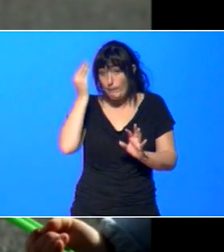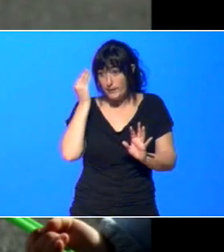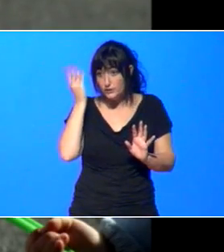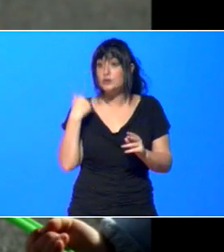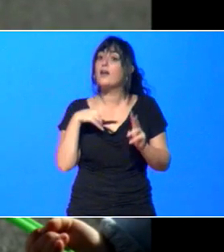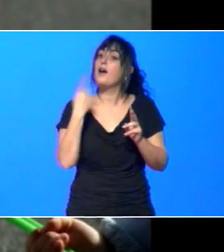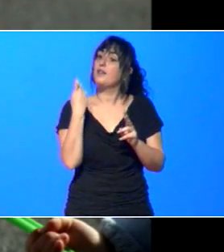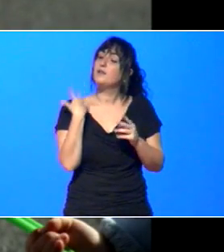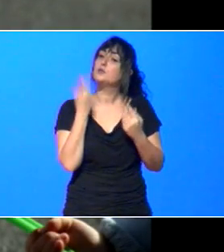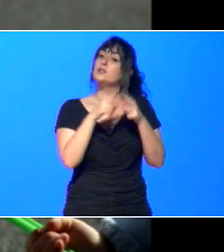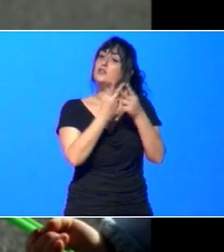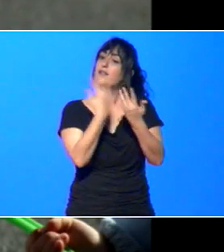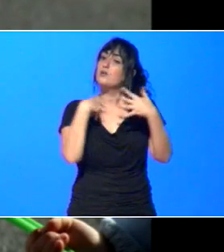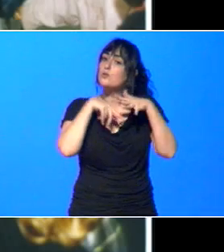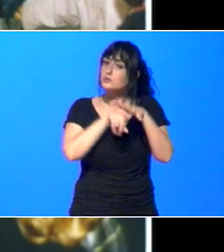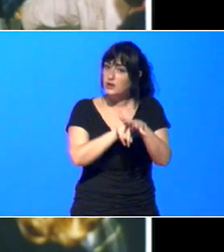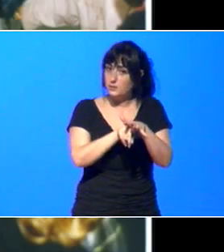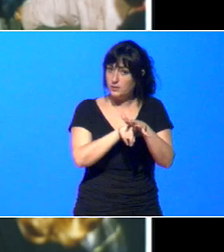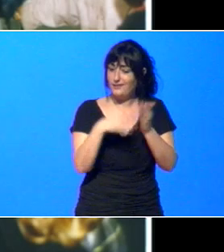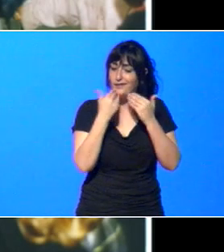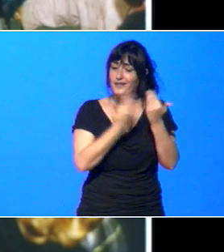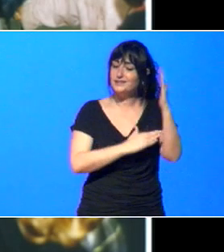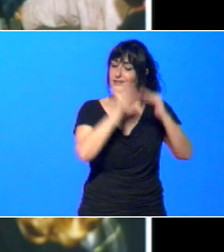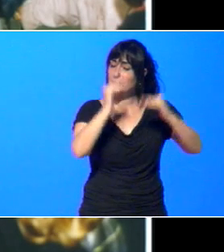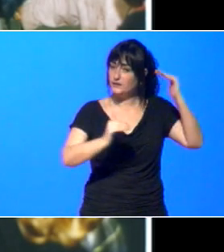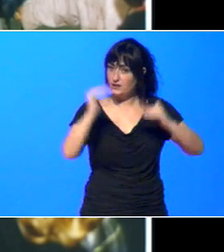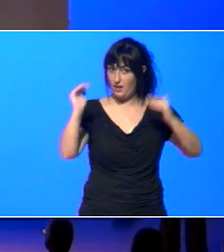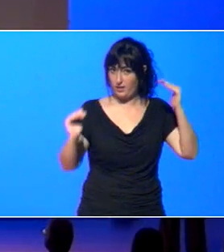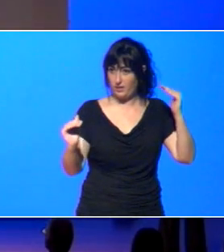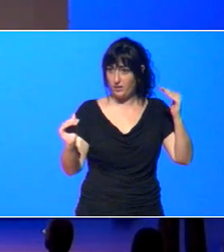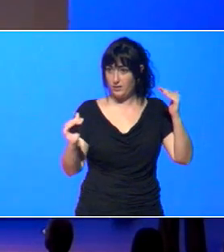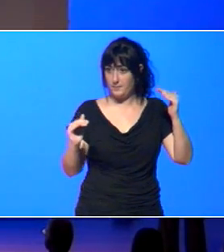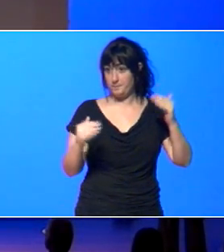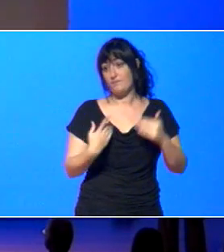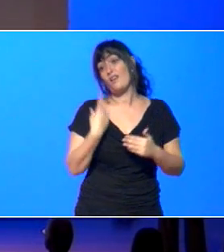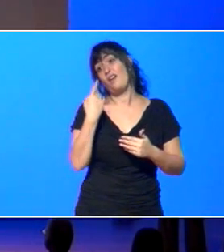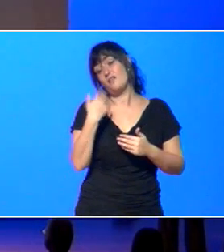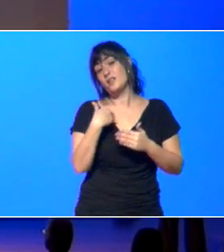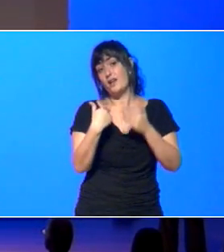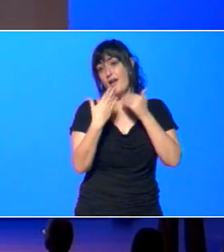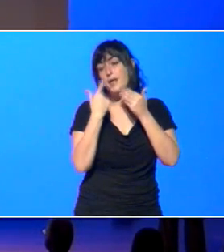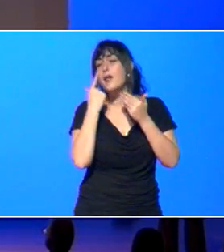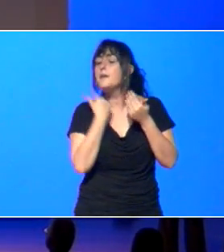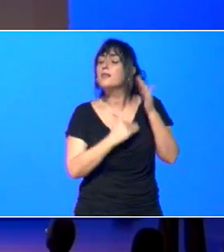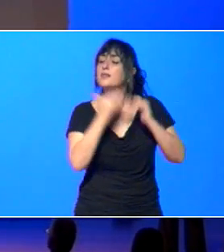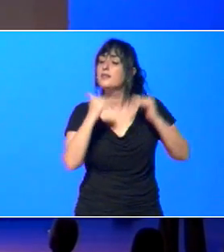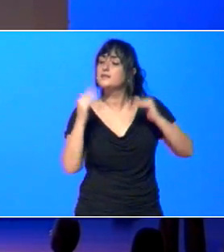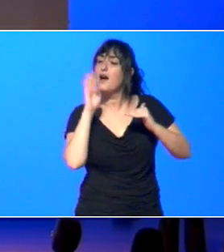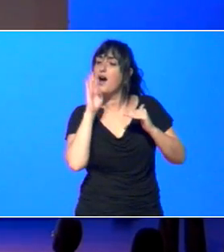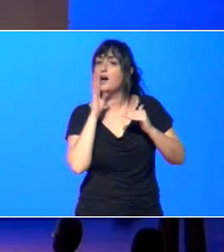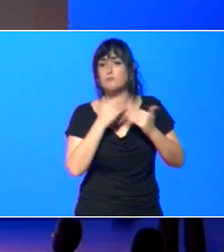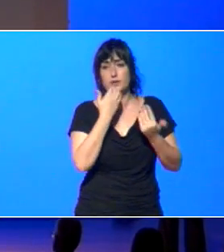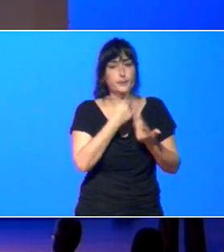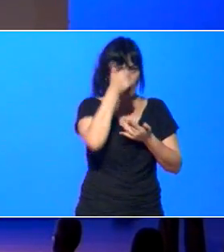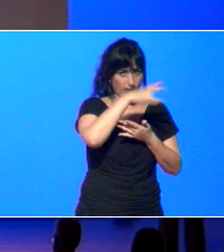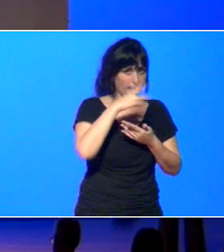ligada al concepto diversidad, también todos deberíamos hablar si esa diversidad de género, diversidad